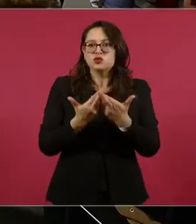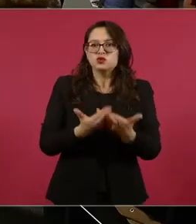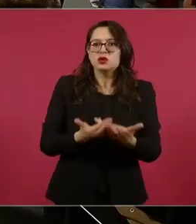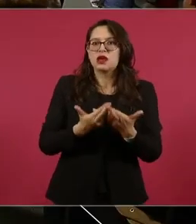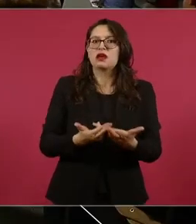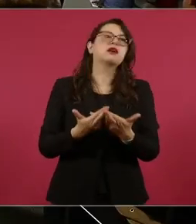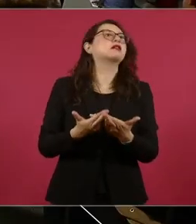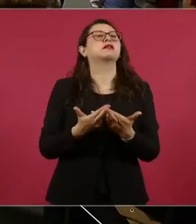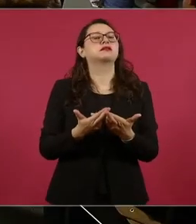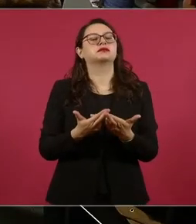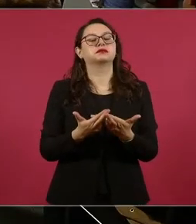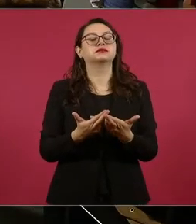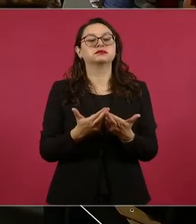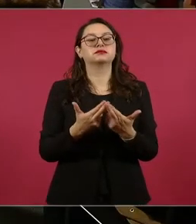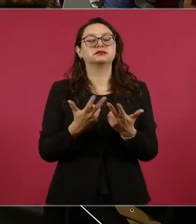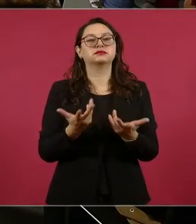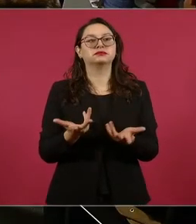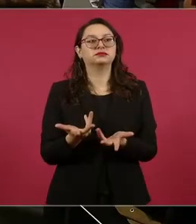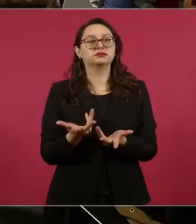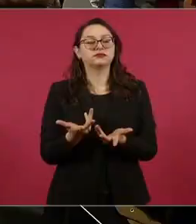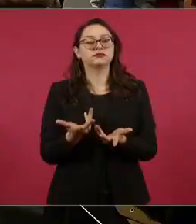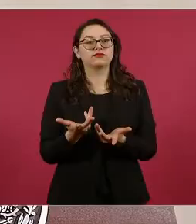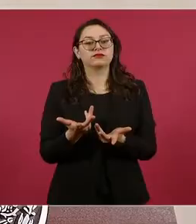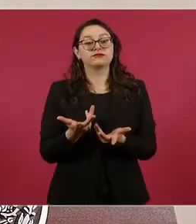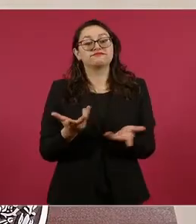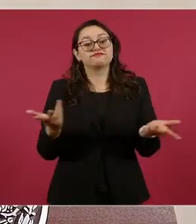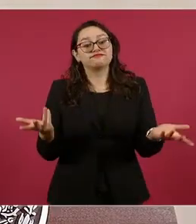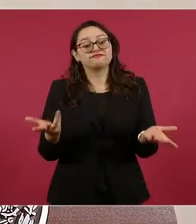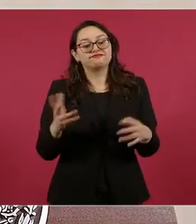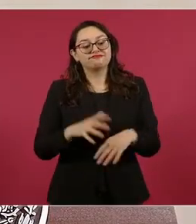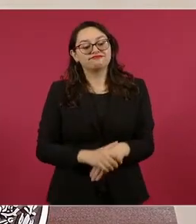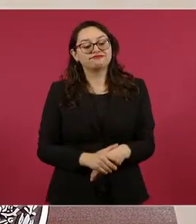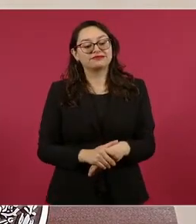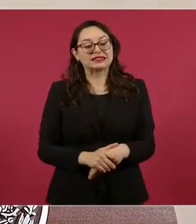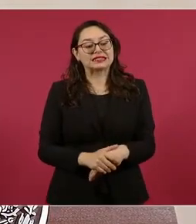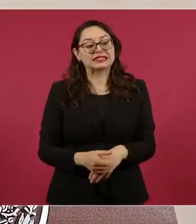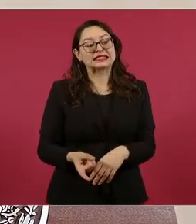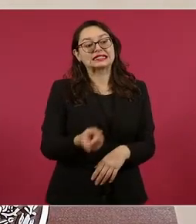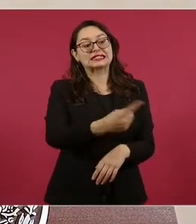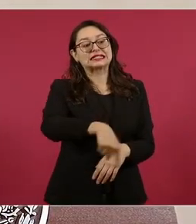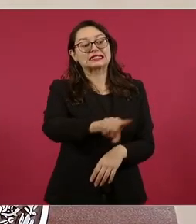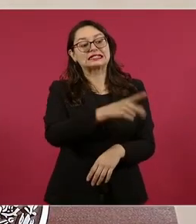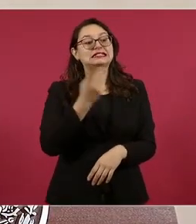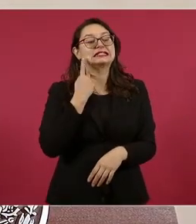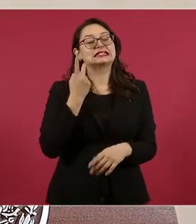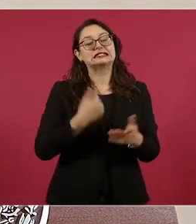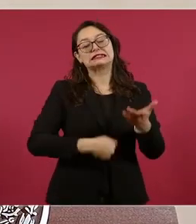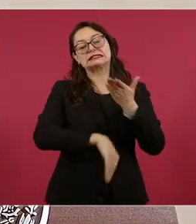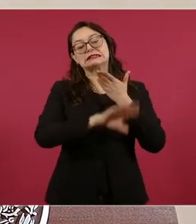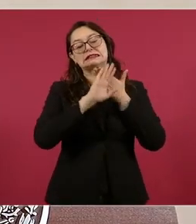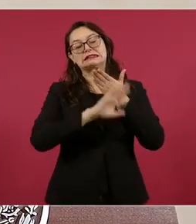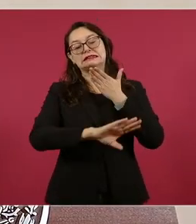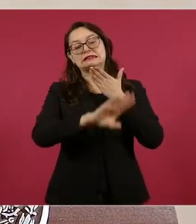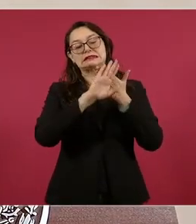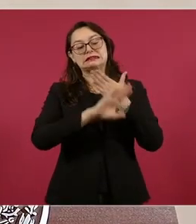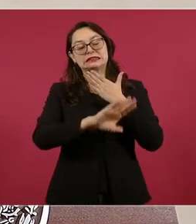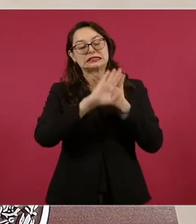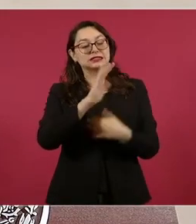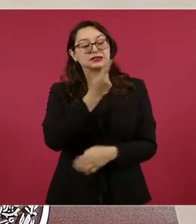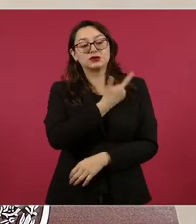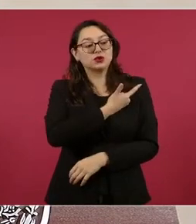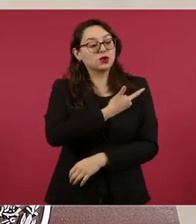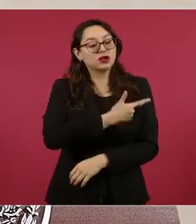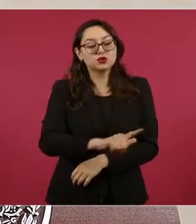cultura y también algo que no les va a gustar a nuestros adversarios pero